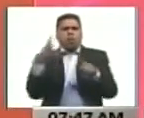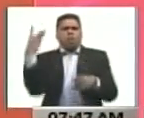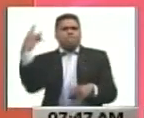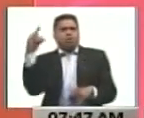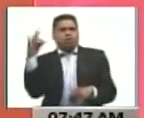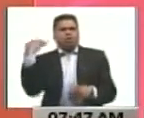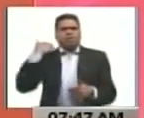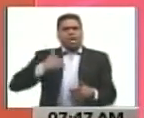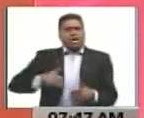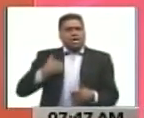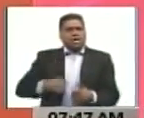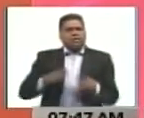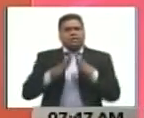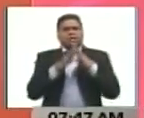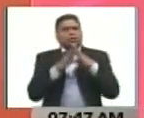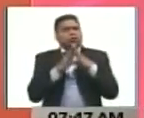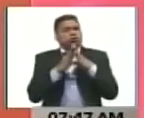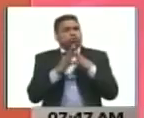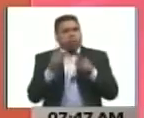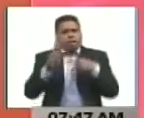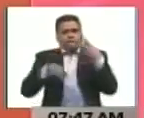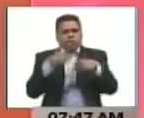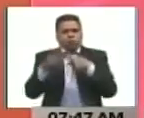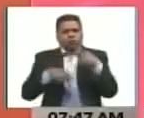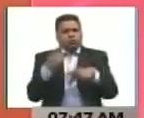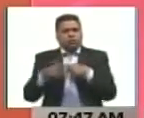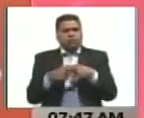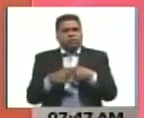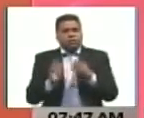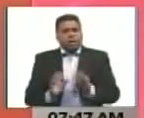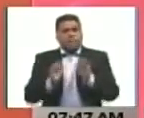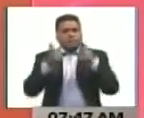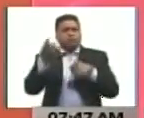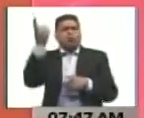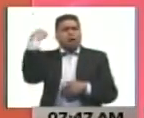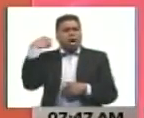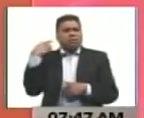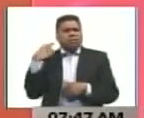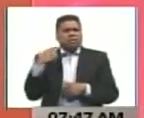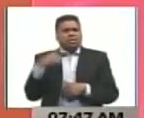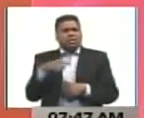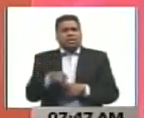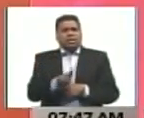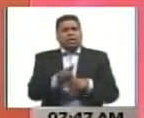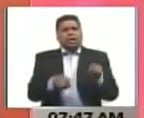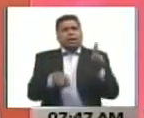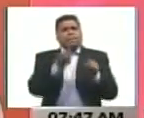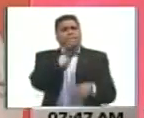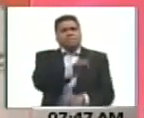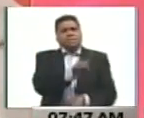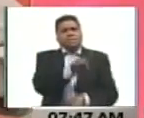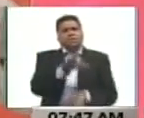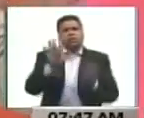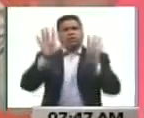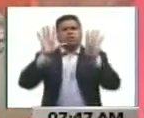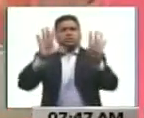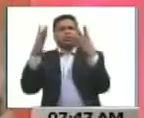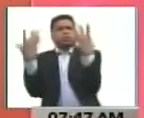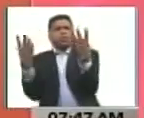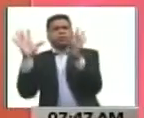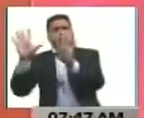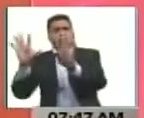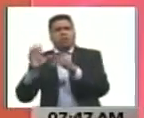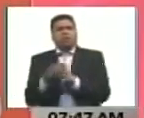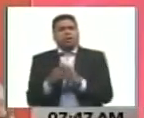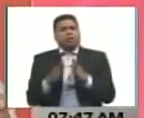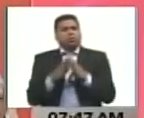mundo, el proceso que nació en el año 99, que fue la última revolución del siglo anterior y la primera de este ciclo, como ejemplo para